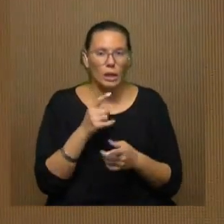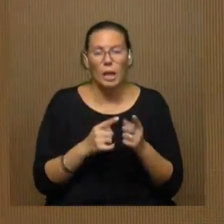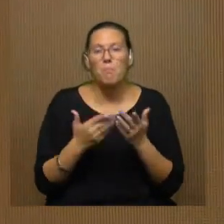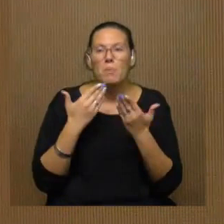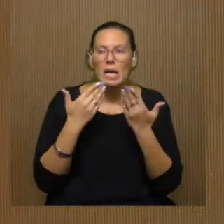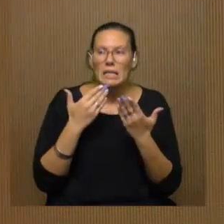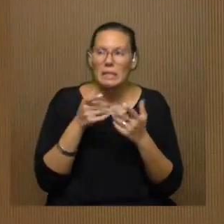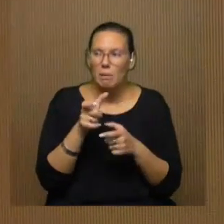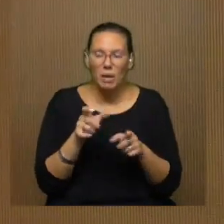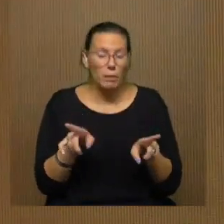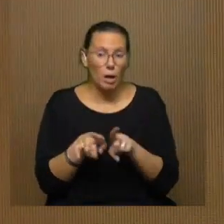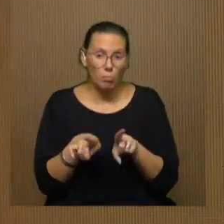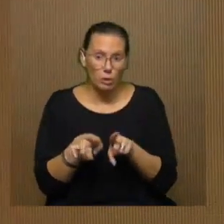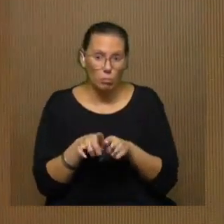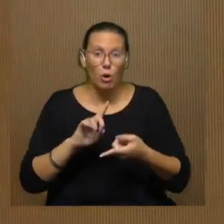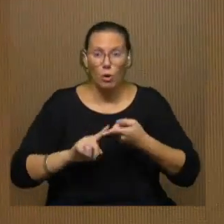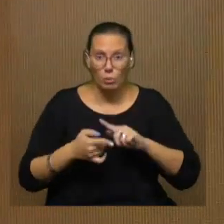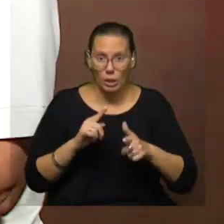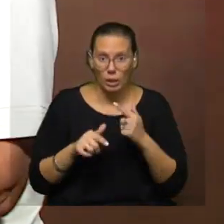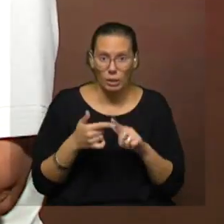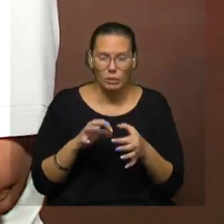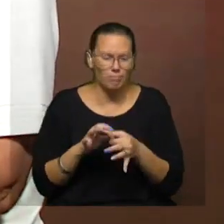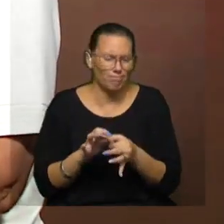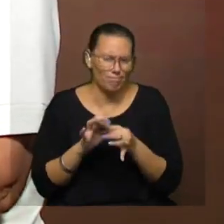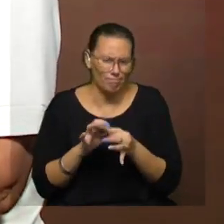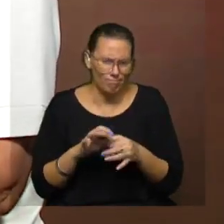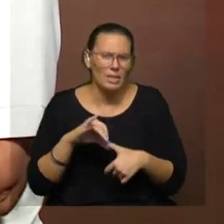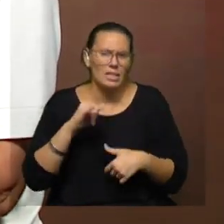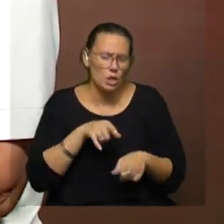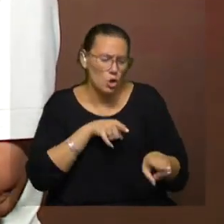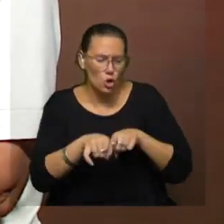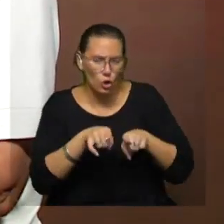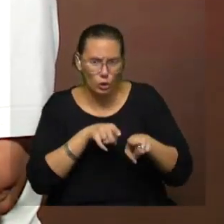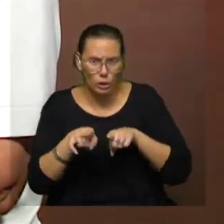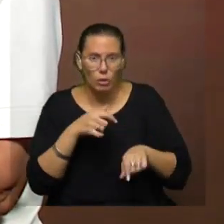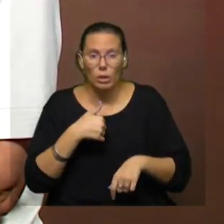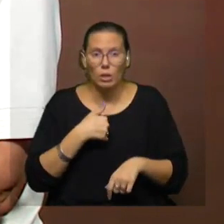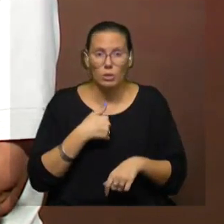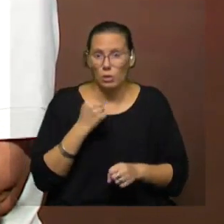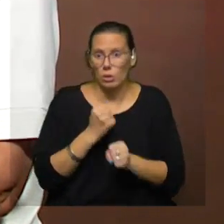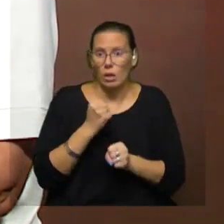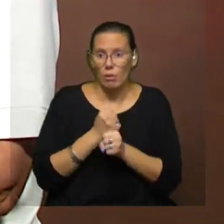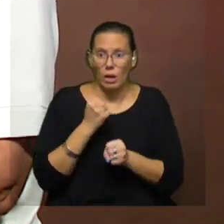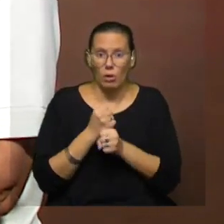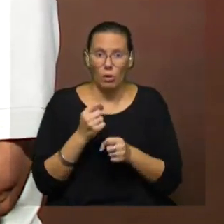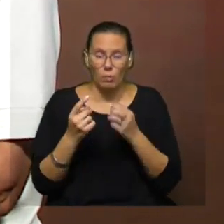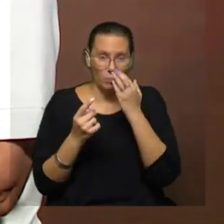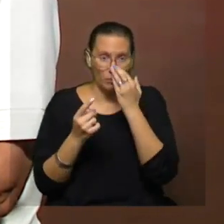suenen similares y aparte tenemos un vínculo hiper cercano con quienes lo coordinan y yo en mis trabajos trabajo mucho con